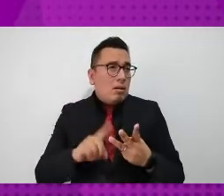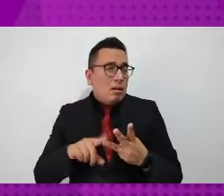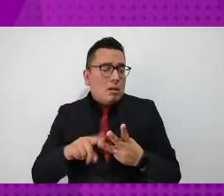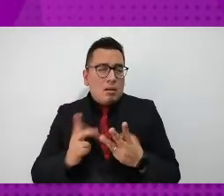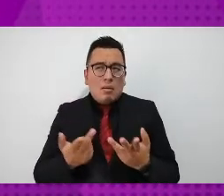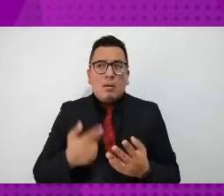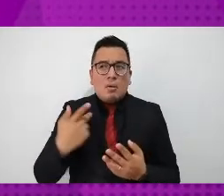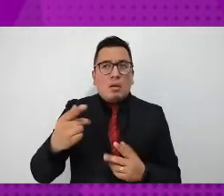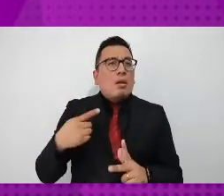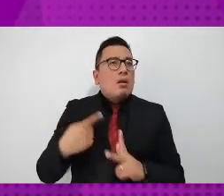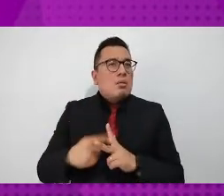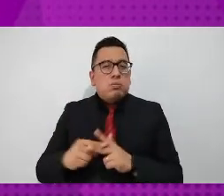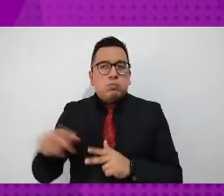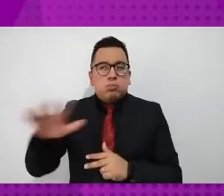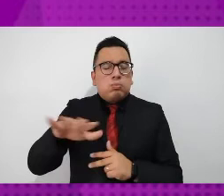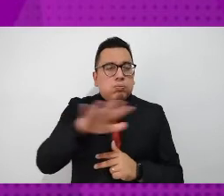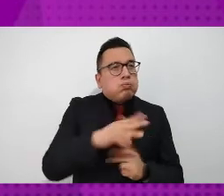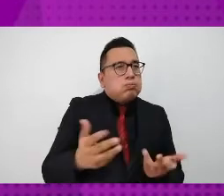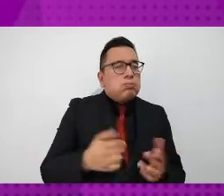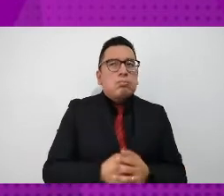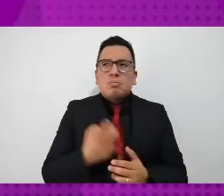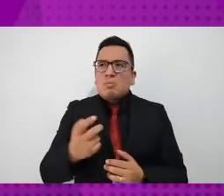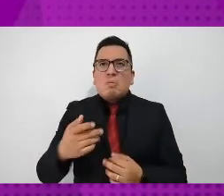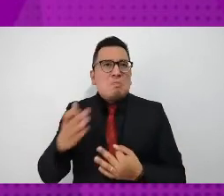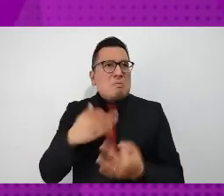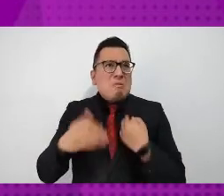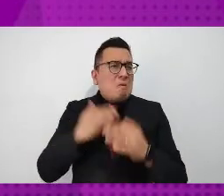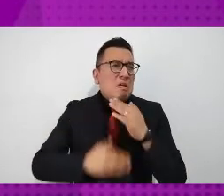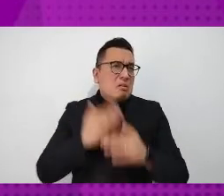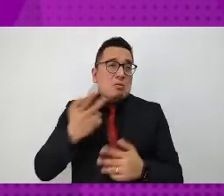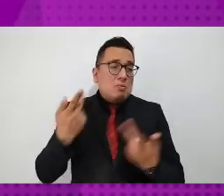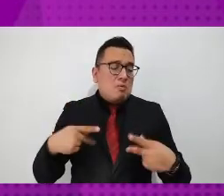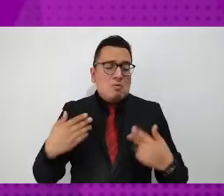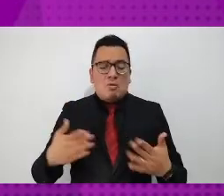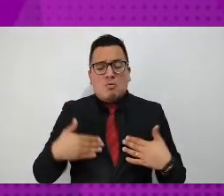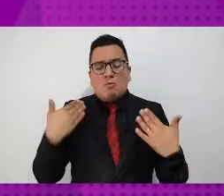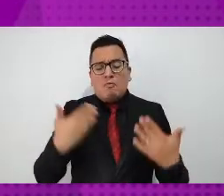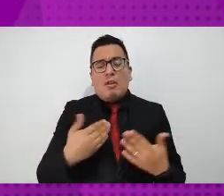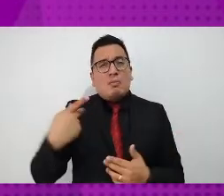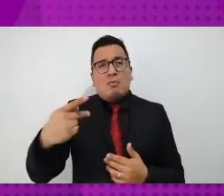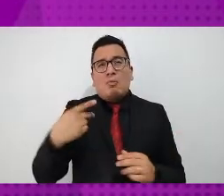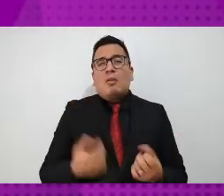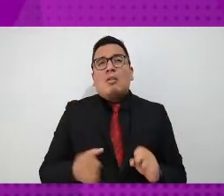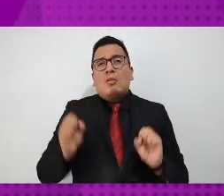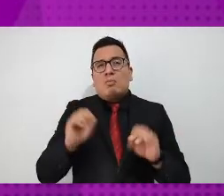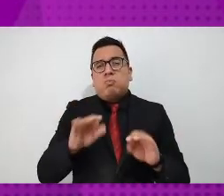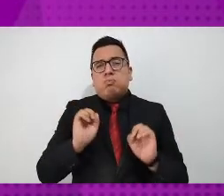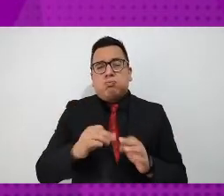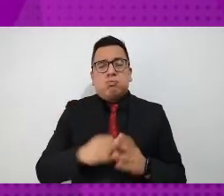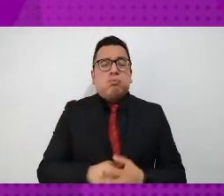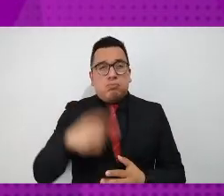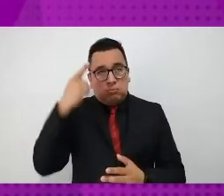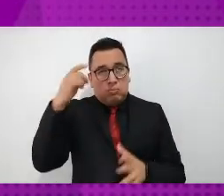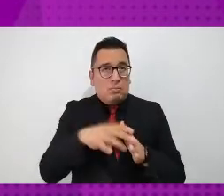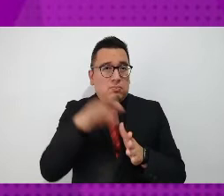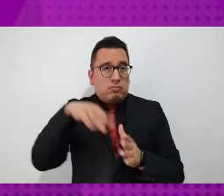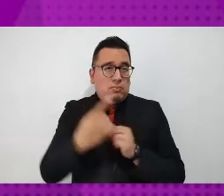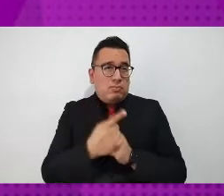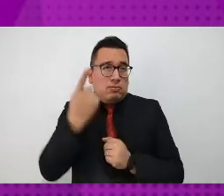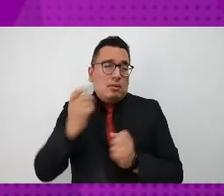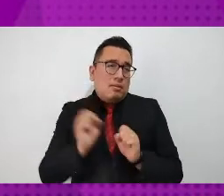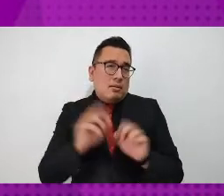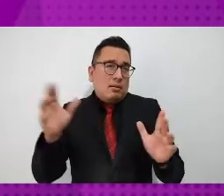a la ciudadanía resultados y eso ayuda a fortalecer la confianza hacia los organismos electorales porque claramente